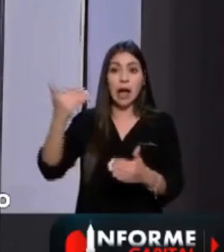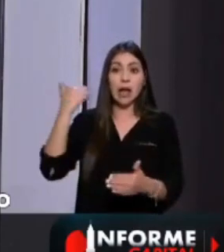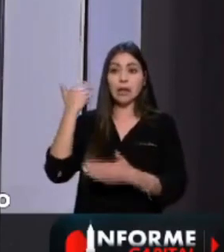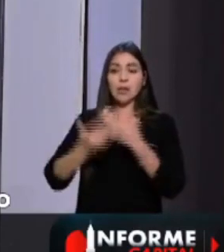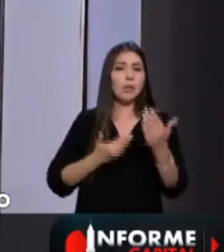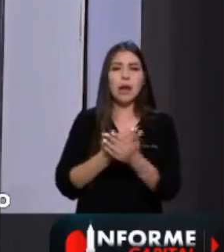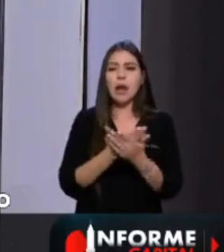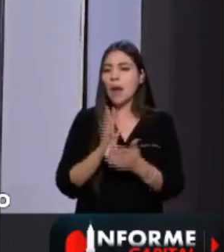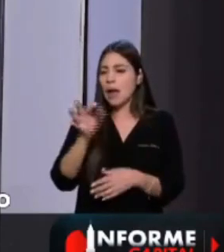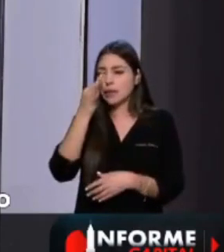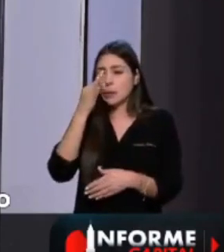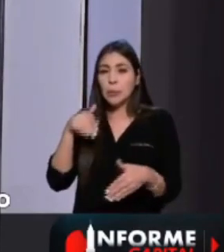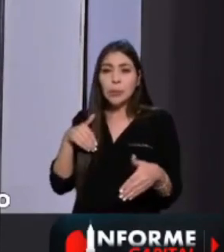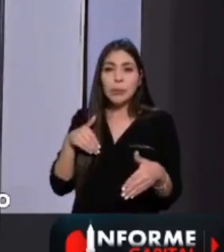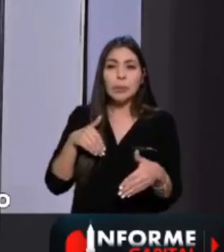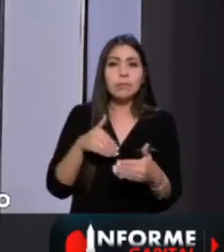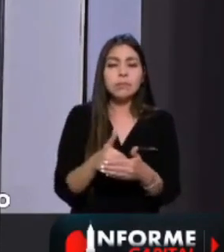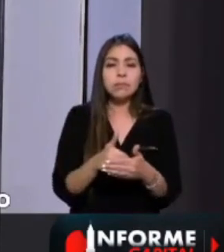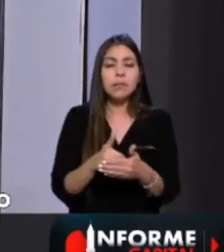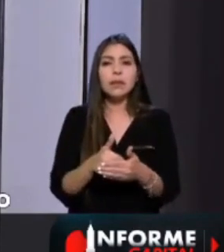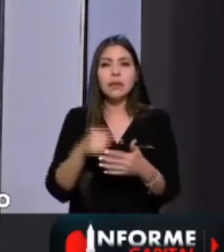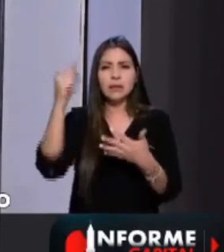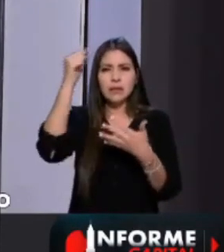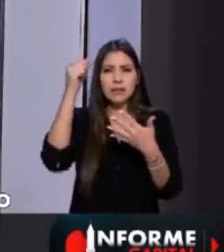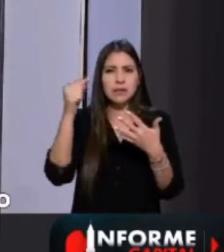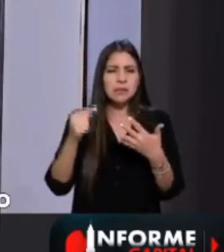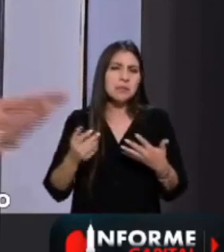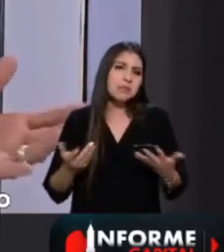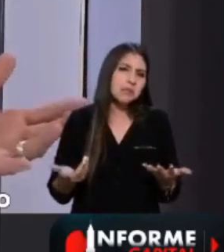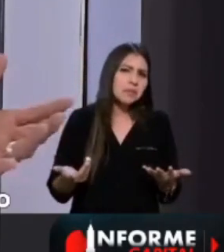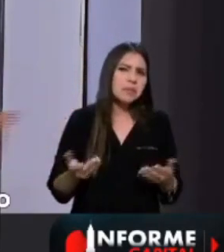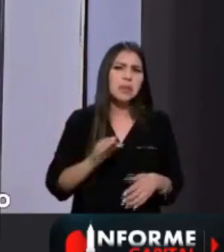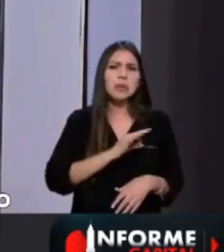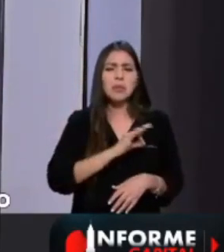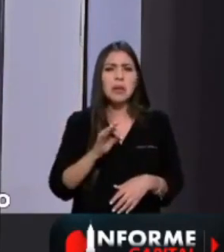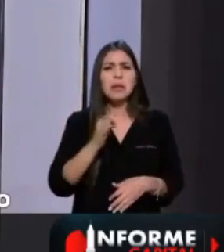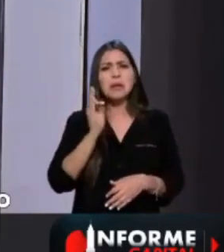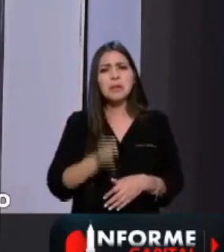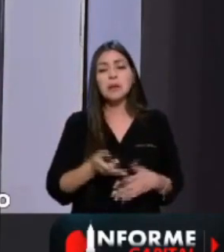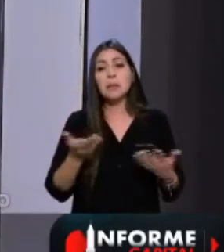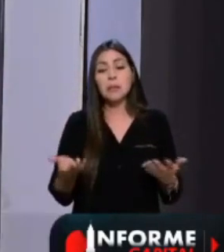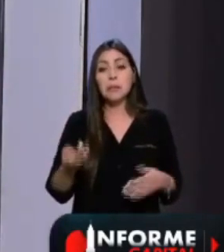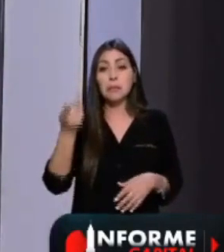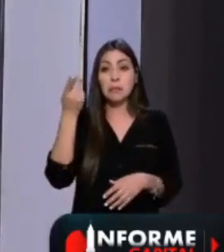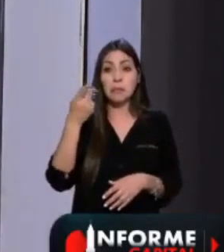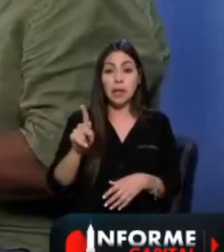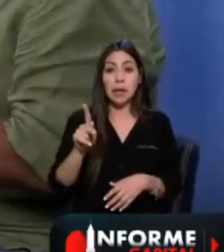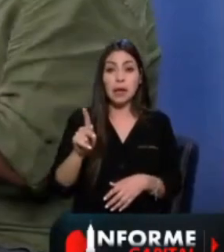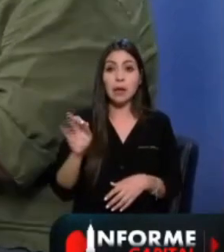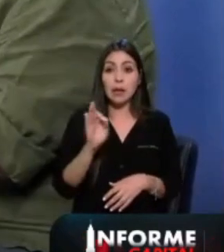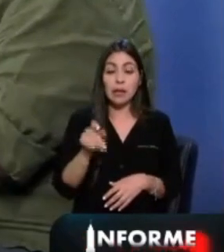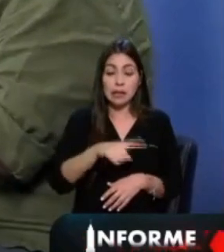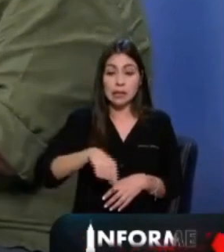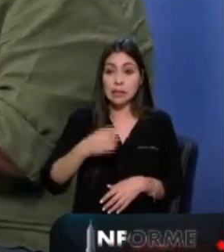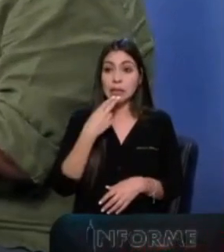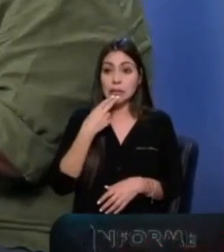para taparle el ojo al macho. Son puntos bastante uh-huh. genéricos. Uh-huh. Se puede tomar. Ahora, si de eso sirve